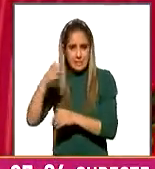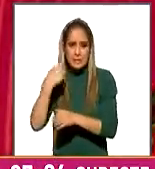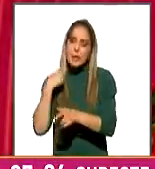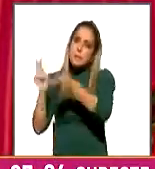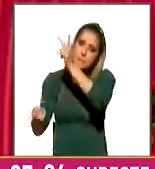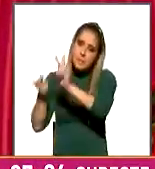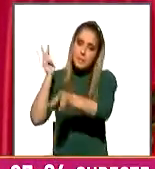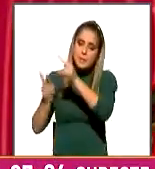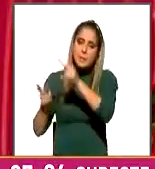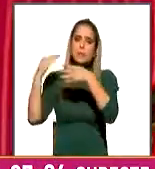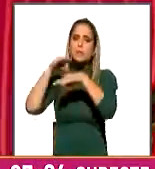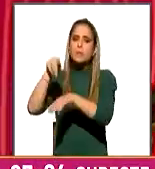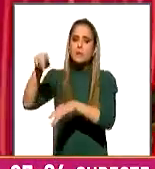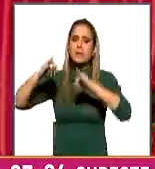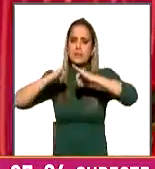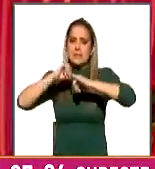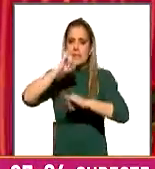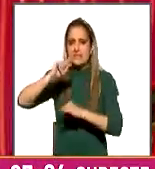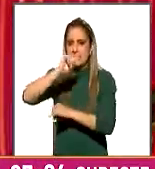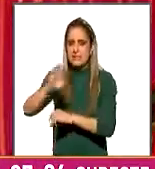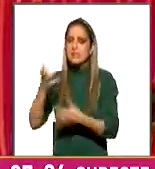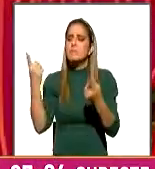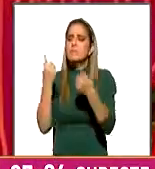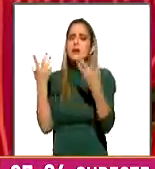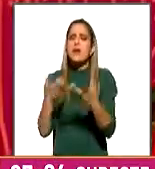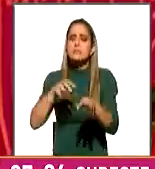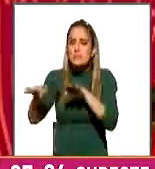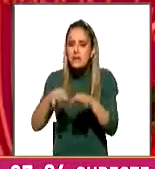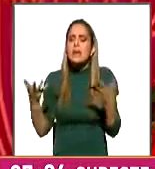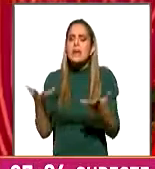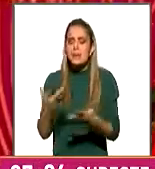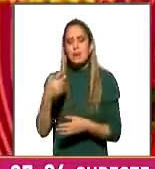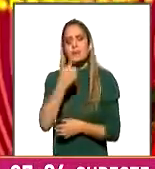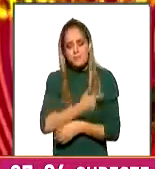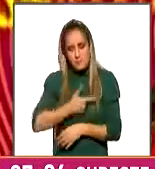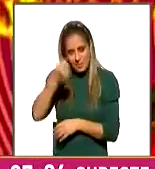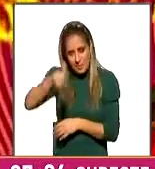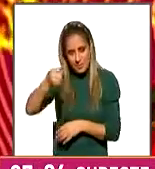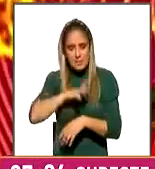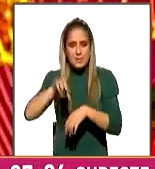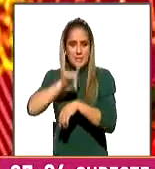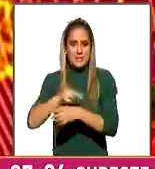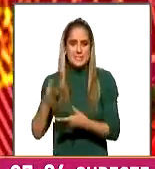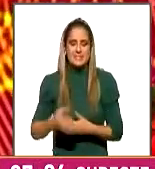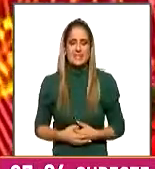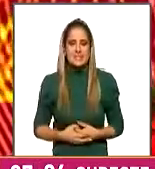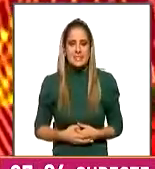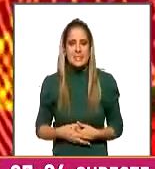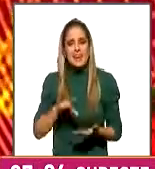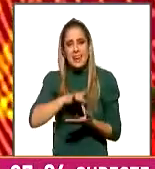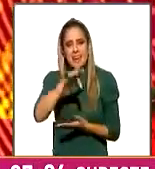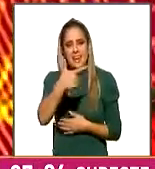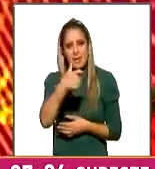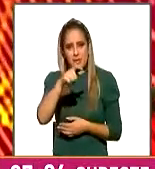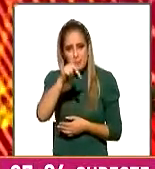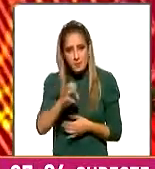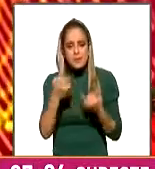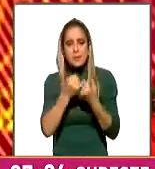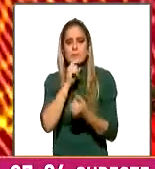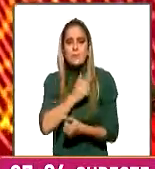Y esta mañana saludo con mucho gusto a Pedro Centeno Santaella, director general del ISSSTE. Vamos a conversar precisamente con él sobre los retos al frente